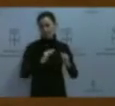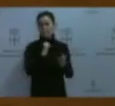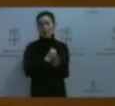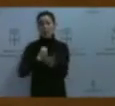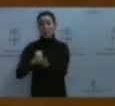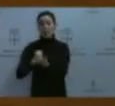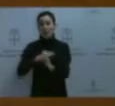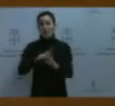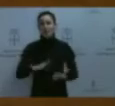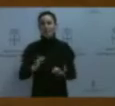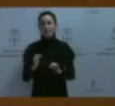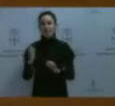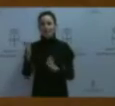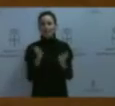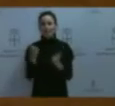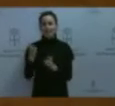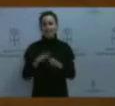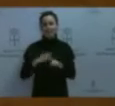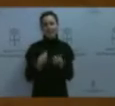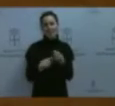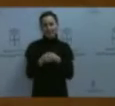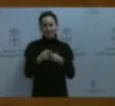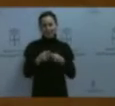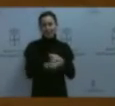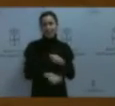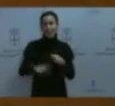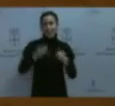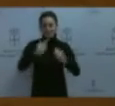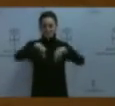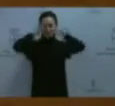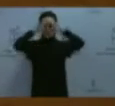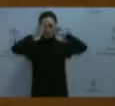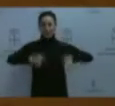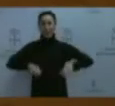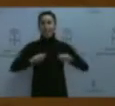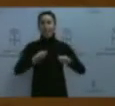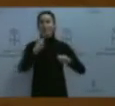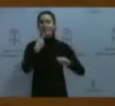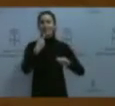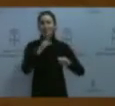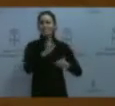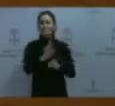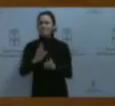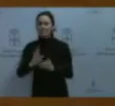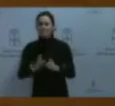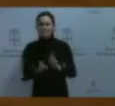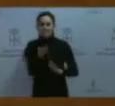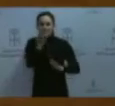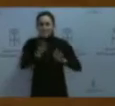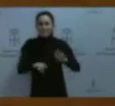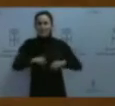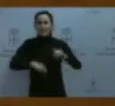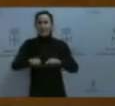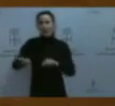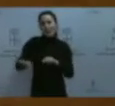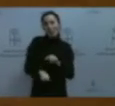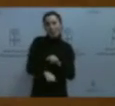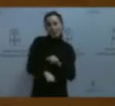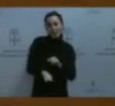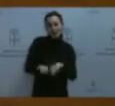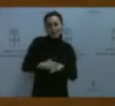rondaban los servicios del Hospital San Agustín de Avilés, ofreciendo dádivas de mayor o menor cuantía a